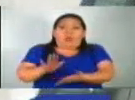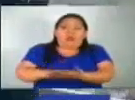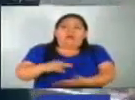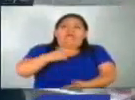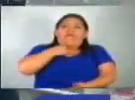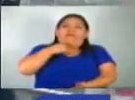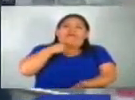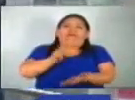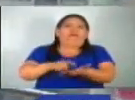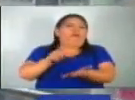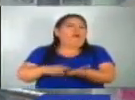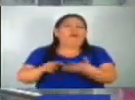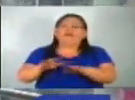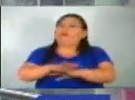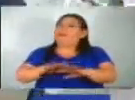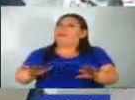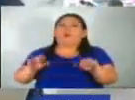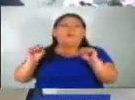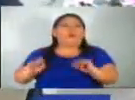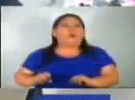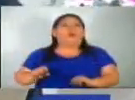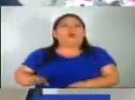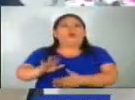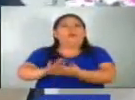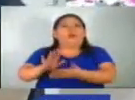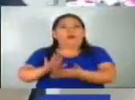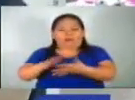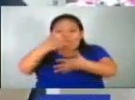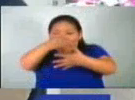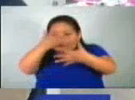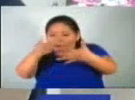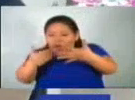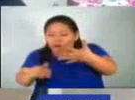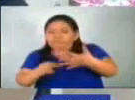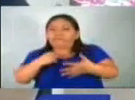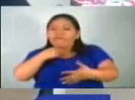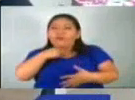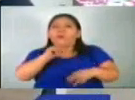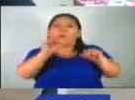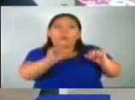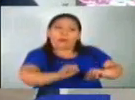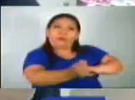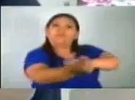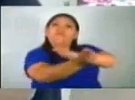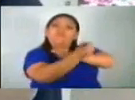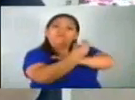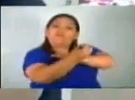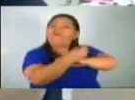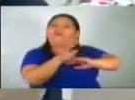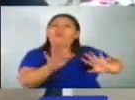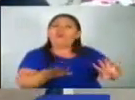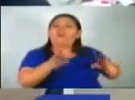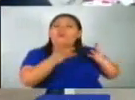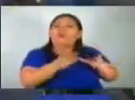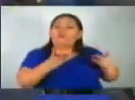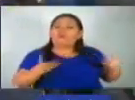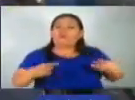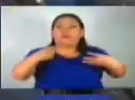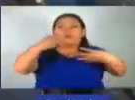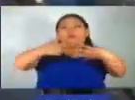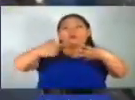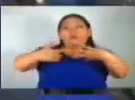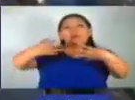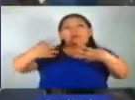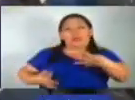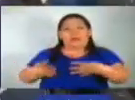que se le imposibilite el pago oportuno de varias deudas, podrá solicitar asesoría de la Defensoría del Consumidor. Esta ley de protección